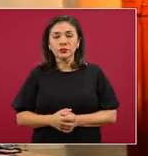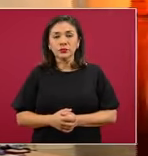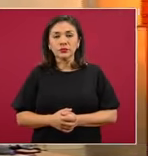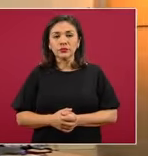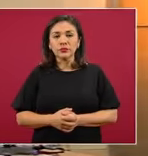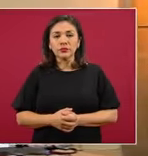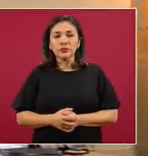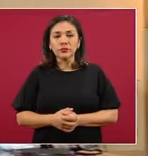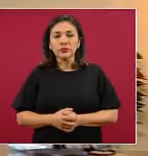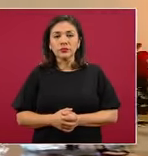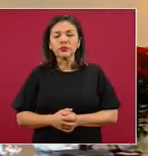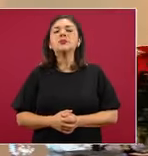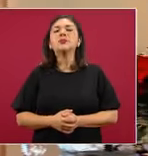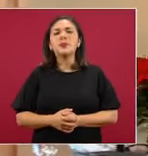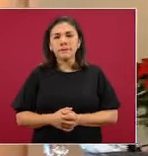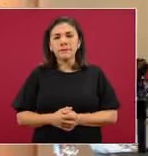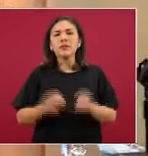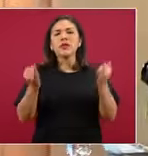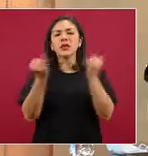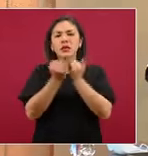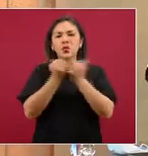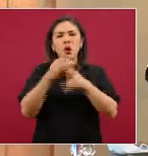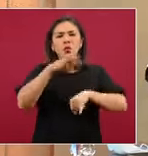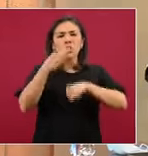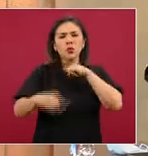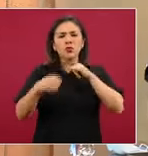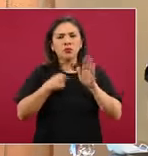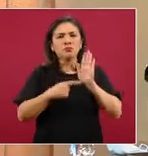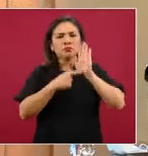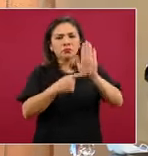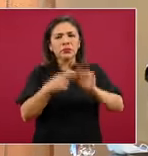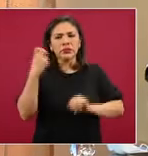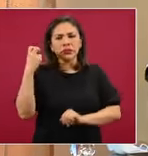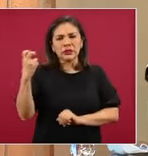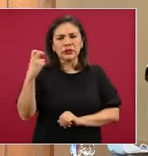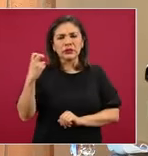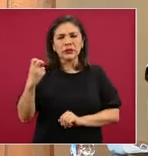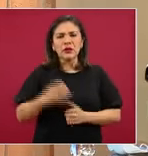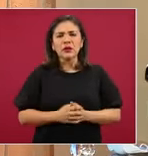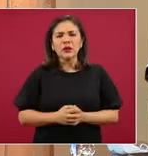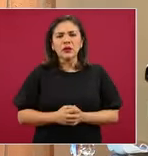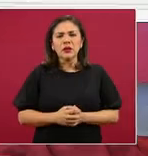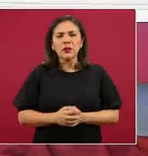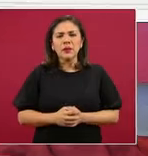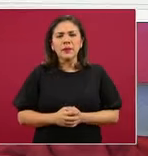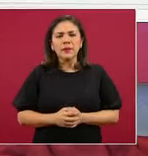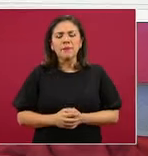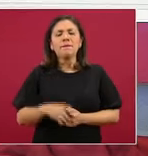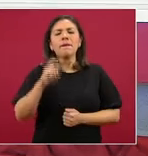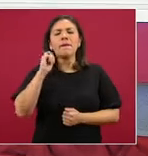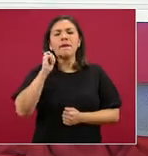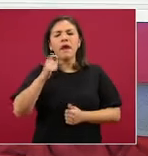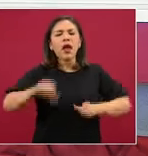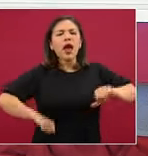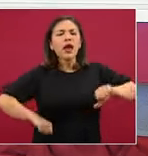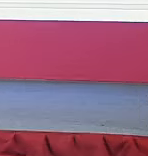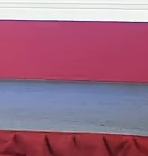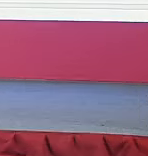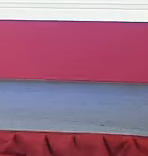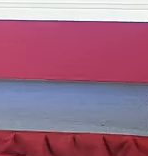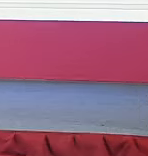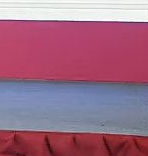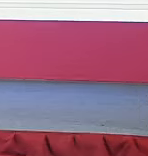También lo comenté la última vez que presentamos esto, hemos hecho un ejercicio que es un ejercicio preliminar, y esto